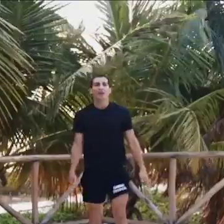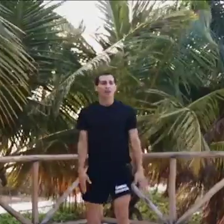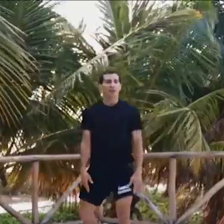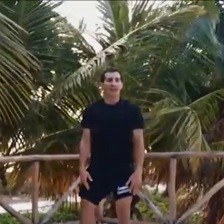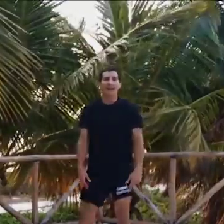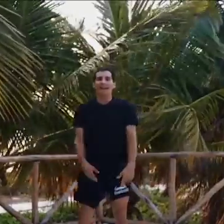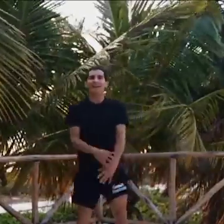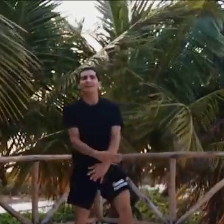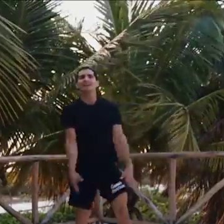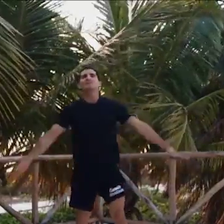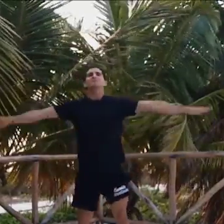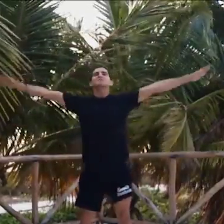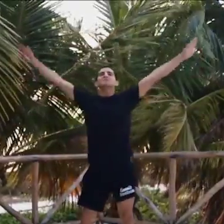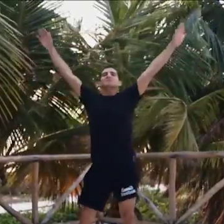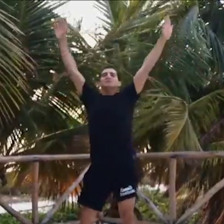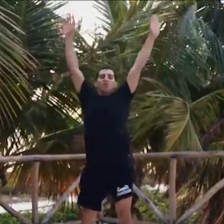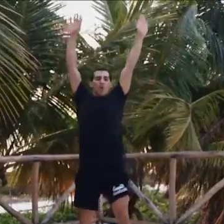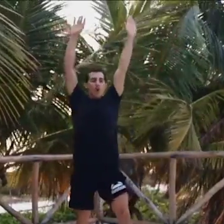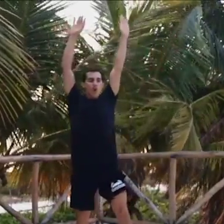Buen aire